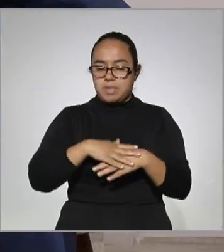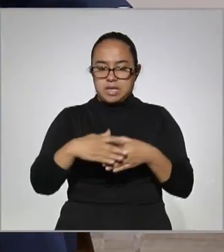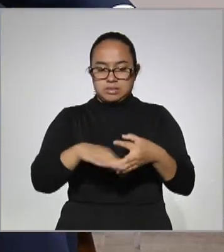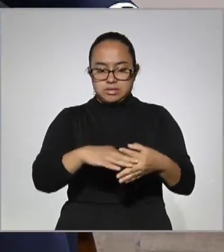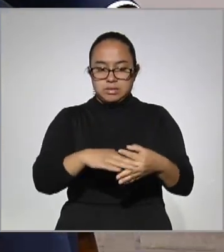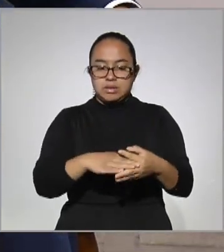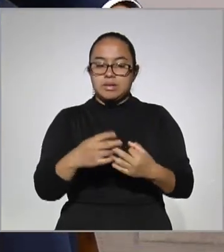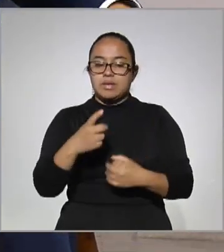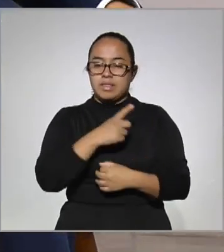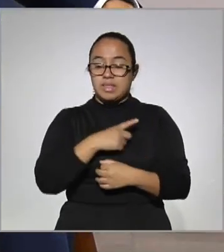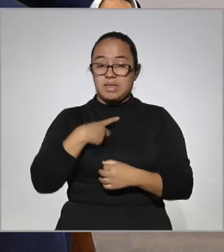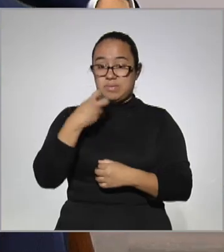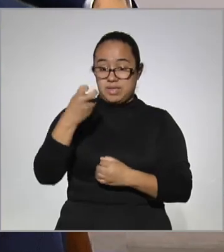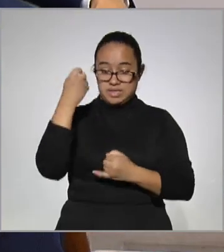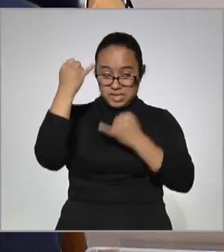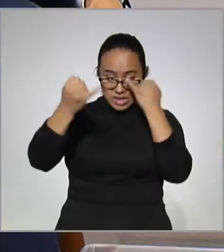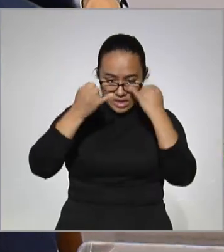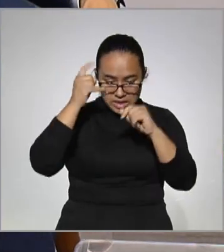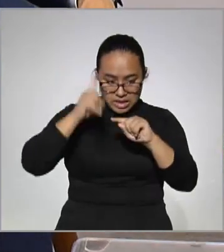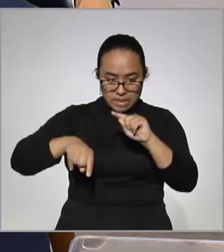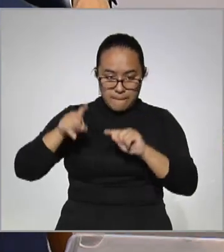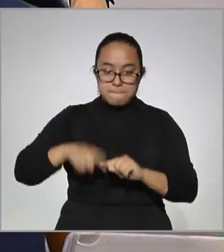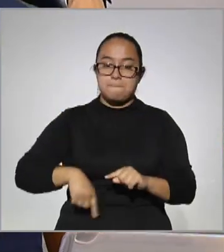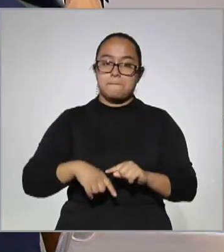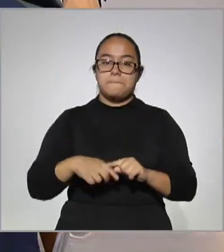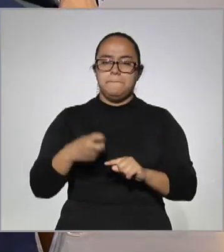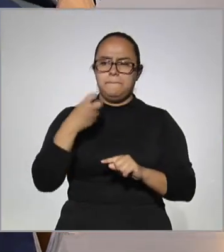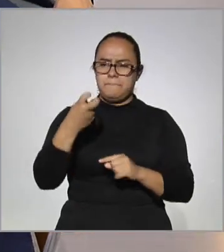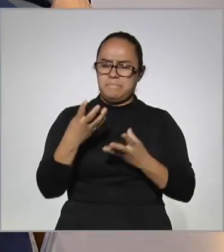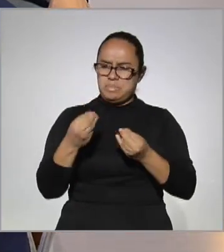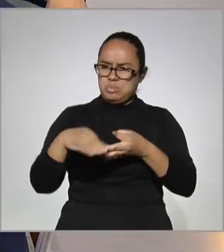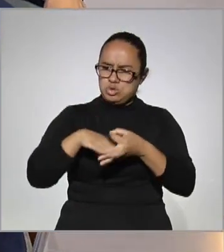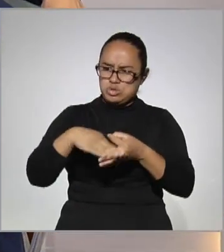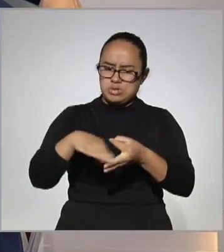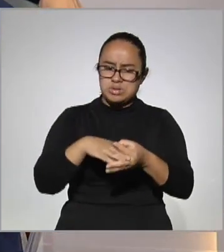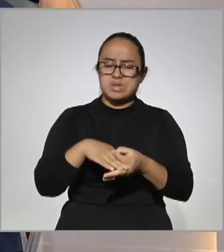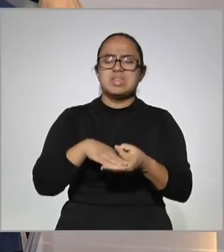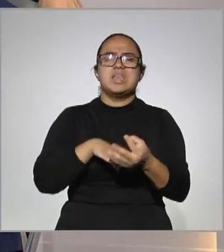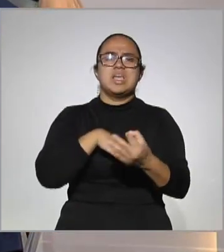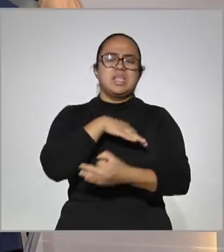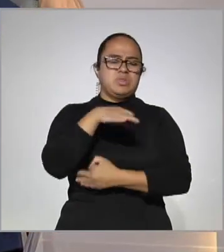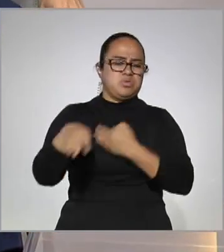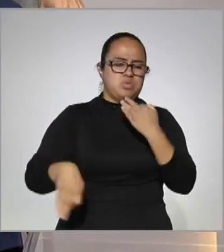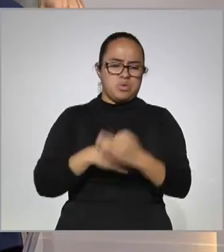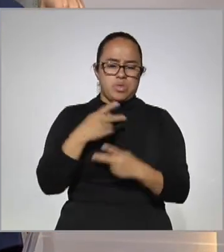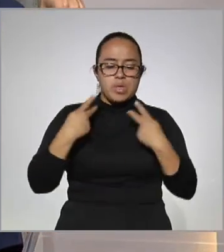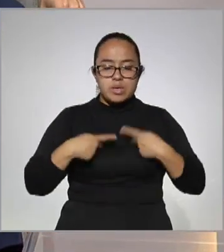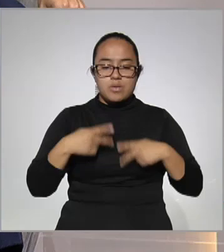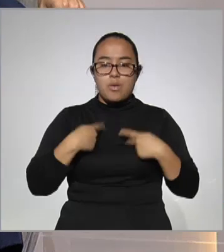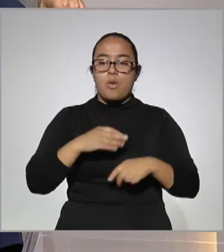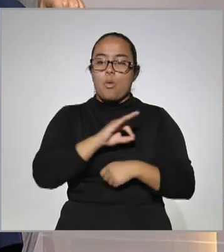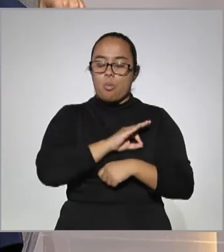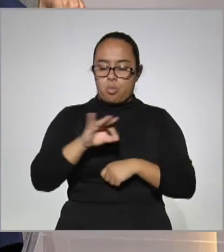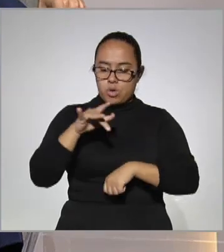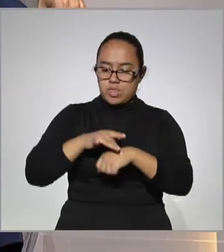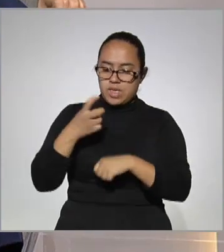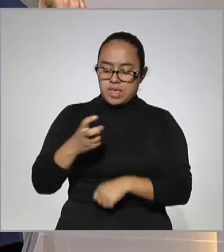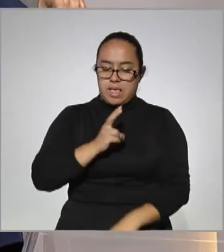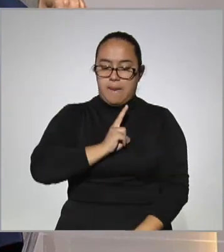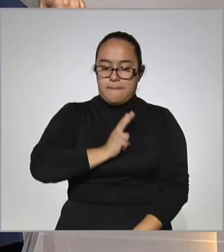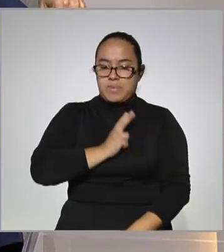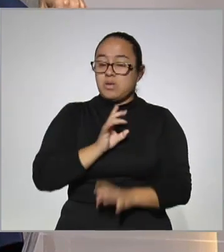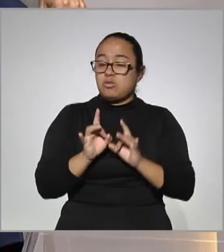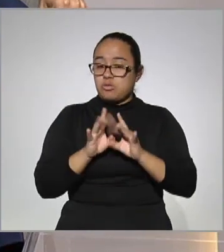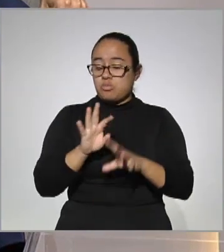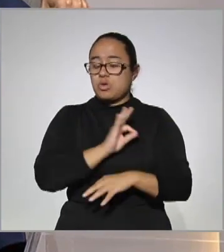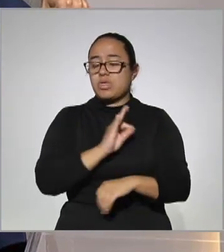como el tabú y todo es algo tan frecuente y todos en algún momento podemos estar en contacto con el virus, que eso es lo que tenemos